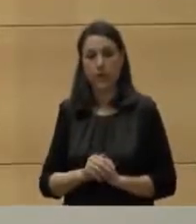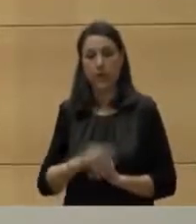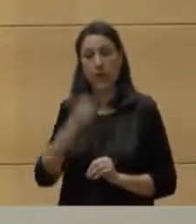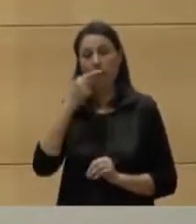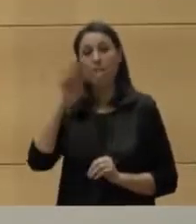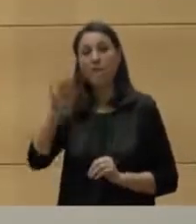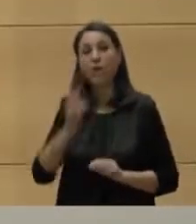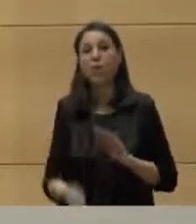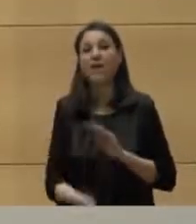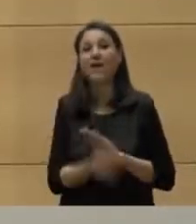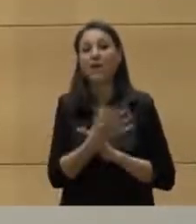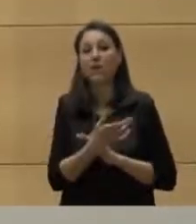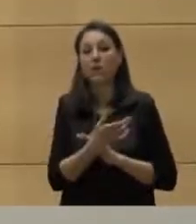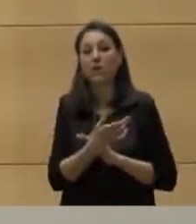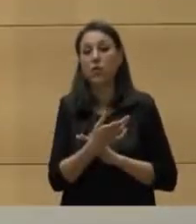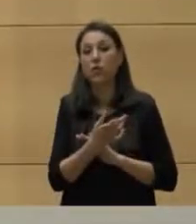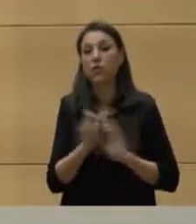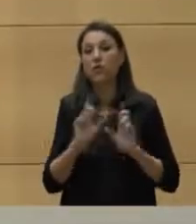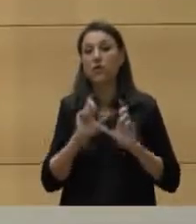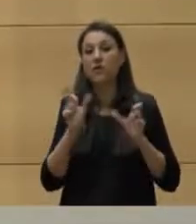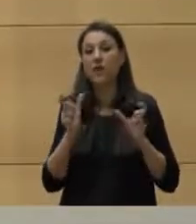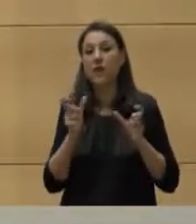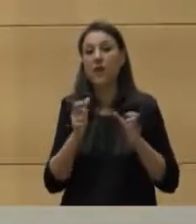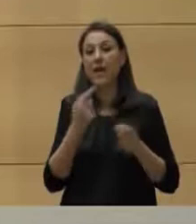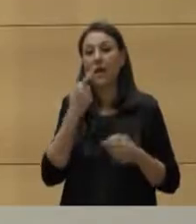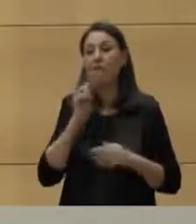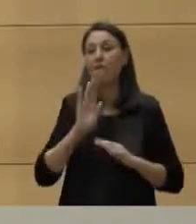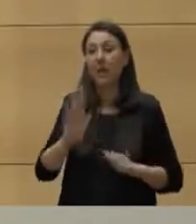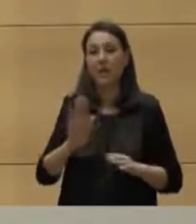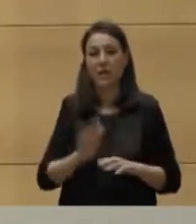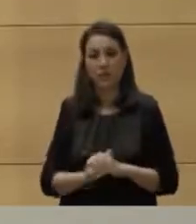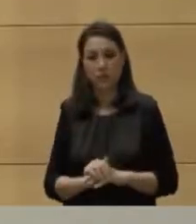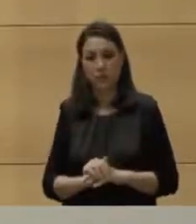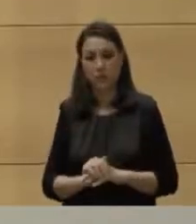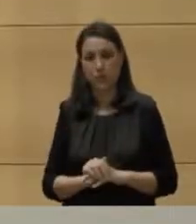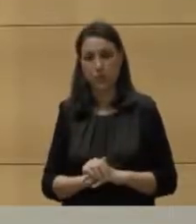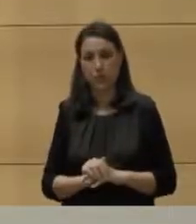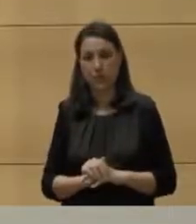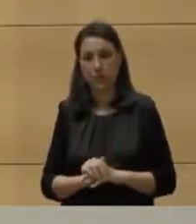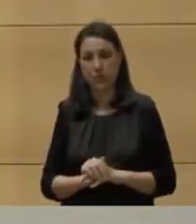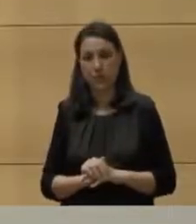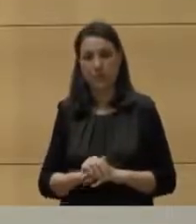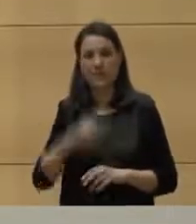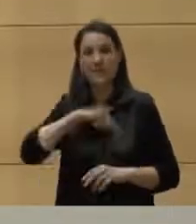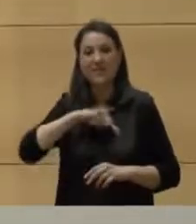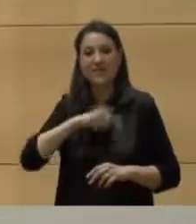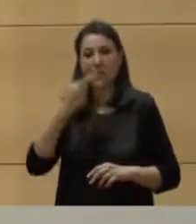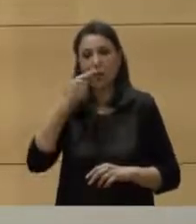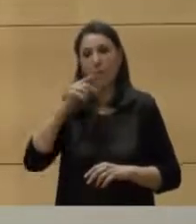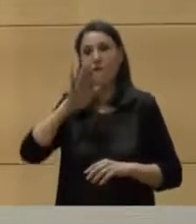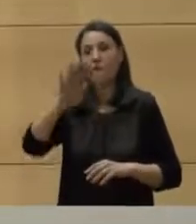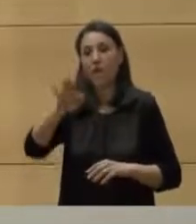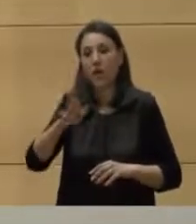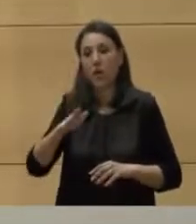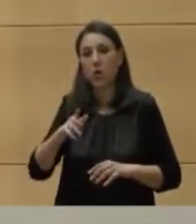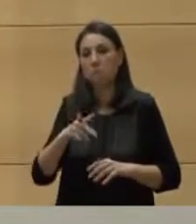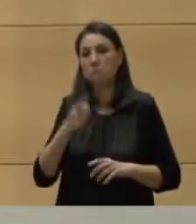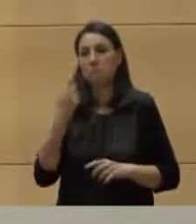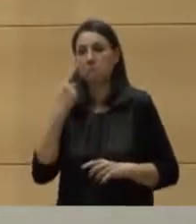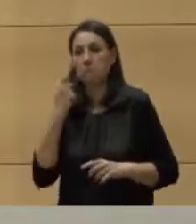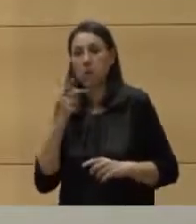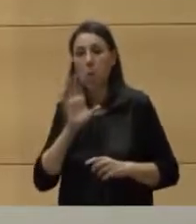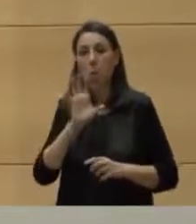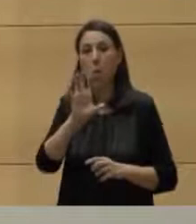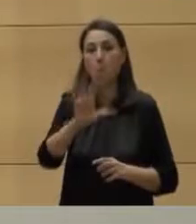del franquismo. El franquismo es anterior a Francisco Franco. Francisco Franco se encontró un país en el